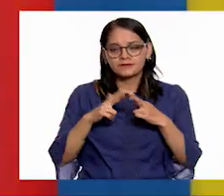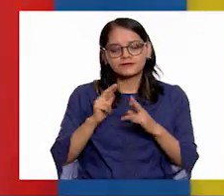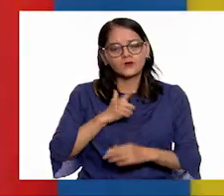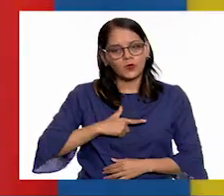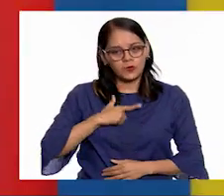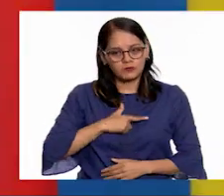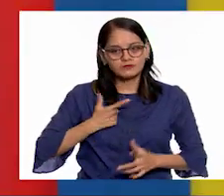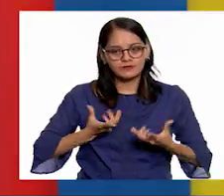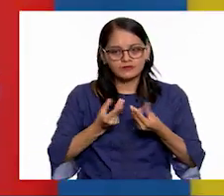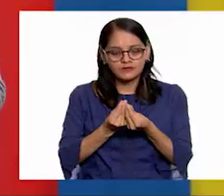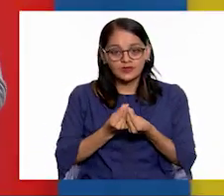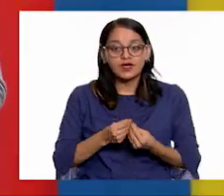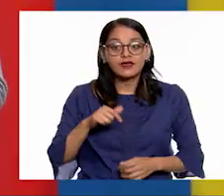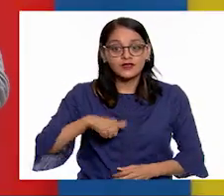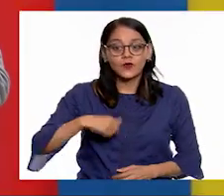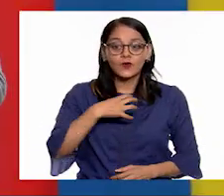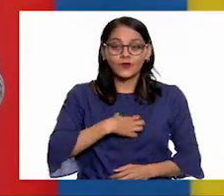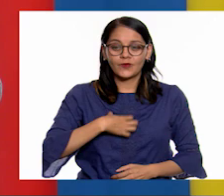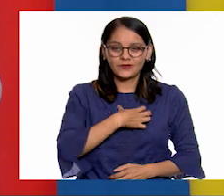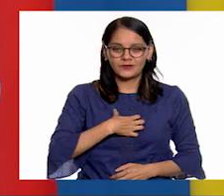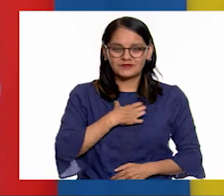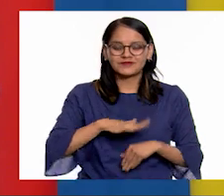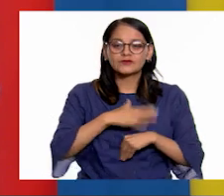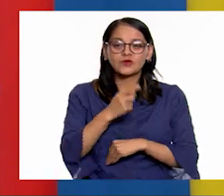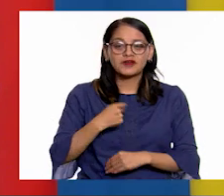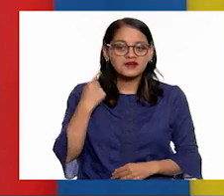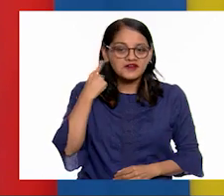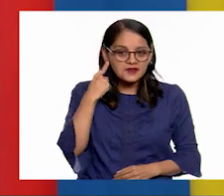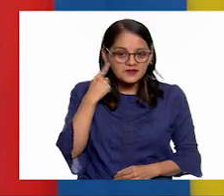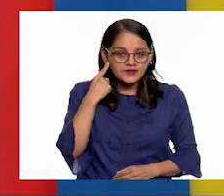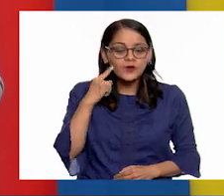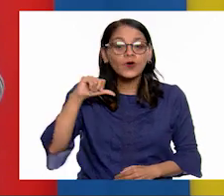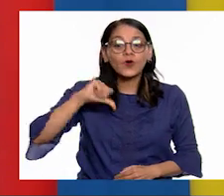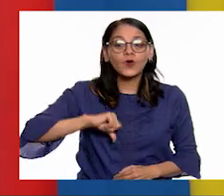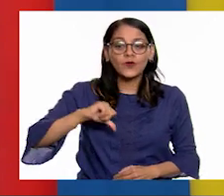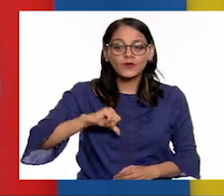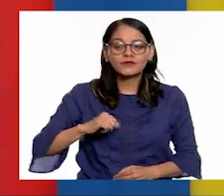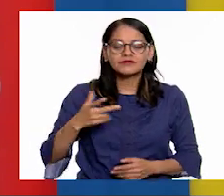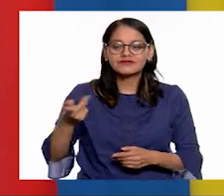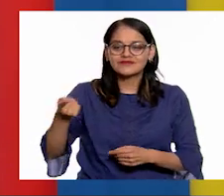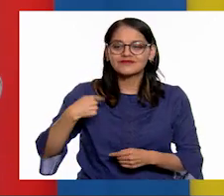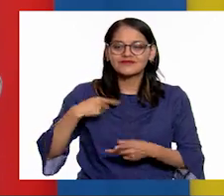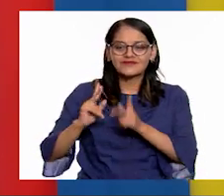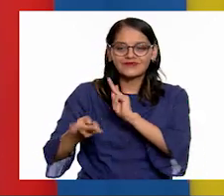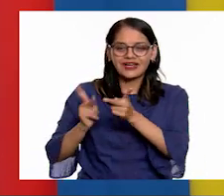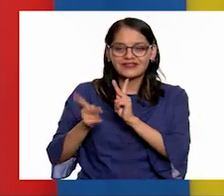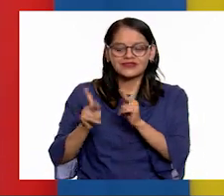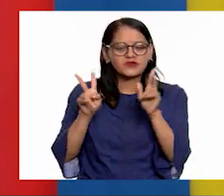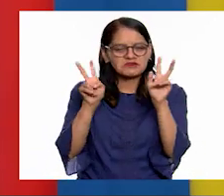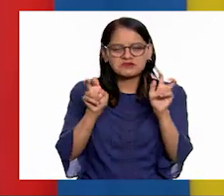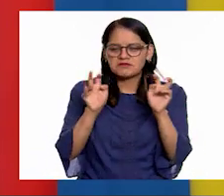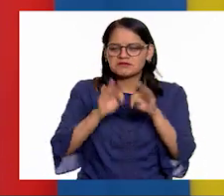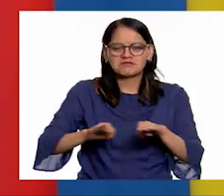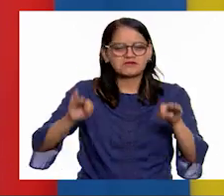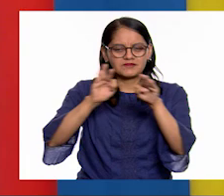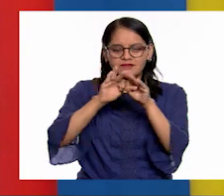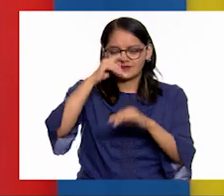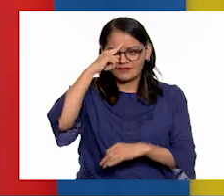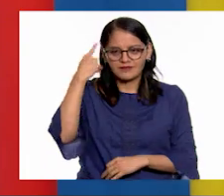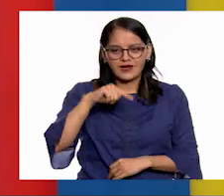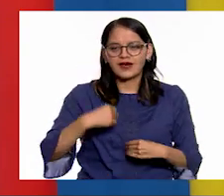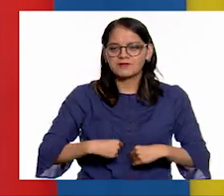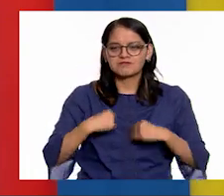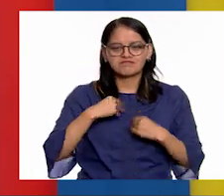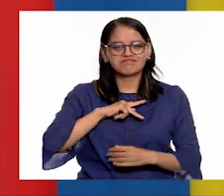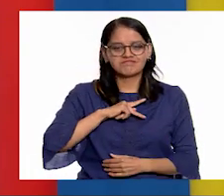estar con usted y estoy Igualmente. muy contento porque escuché que hoy nos va a hablar de un tema que tiene una importancia relevante en